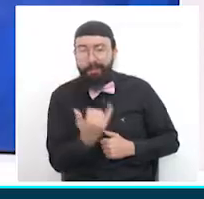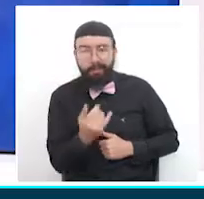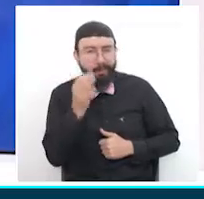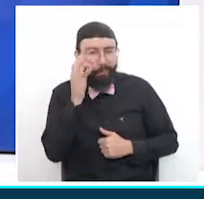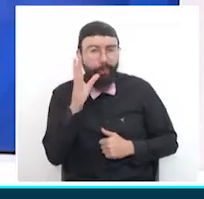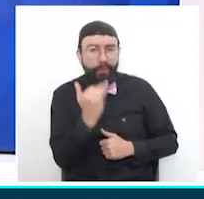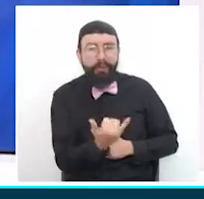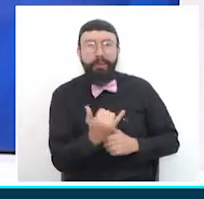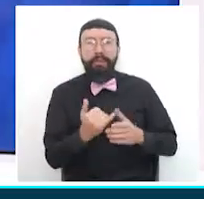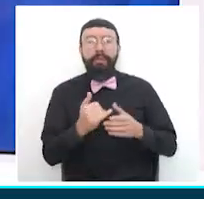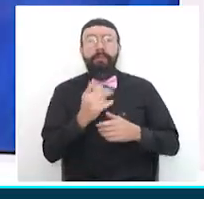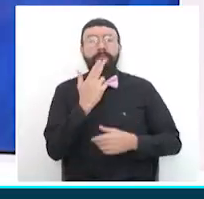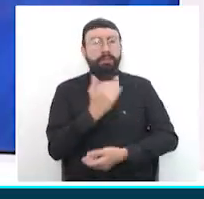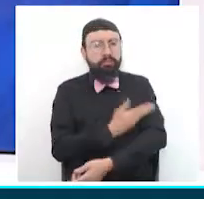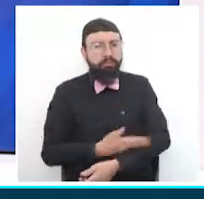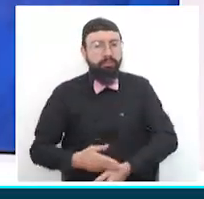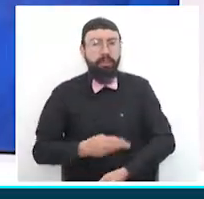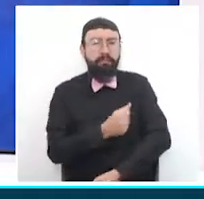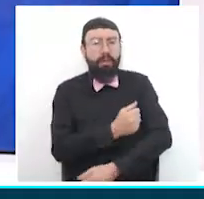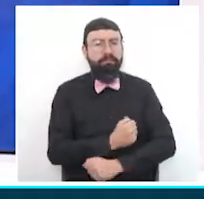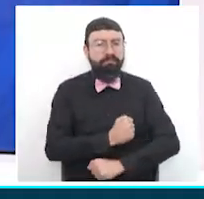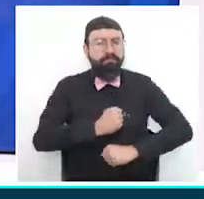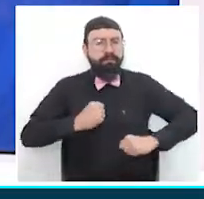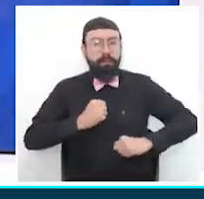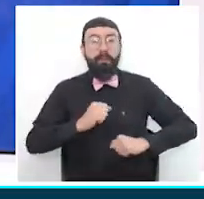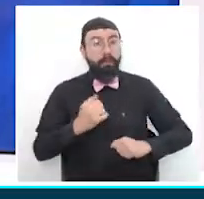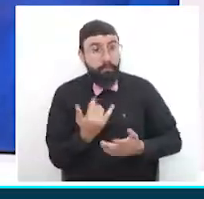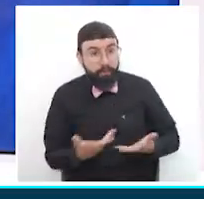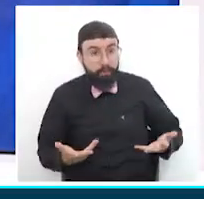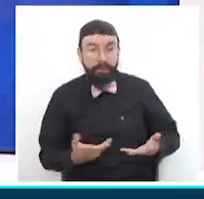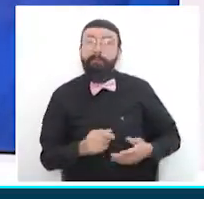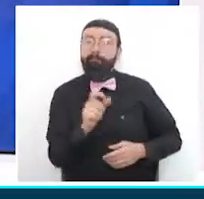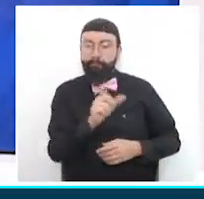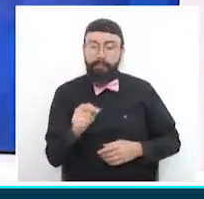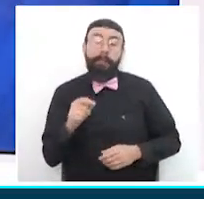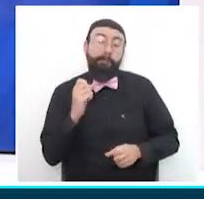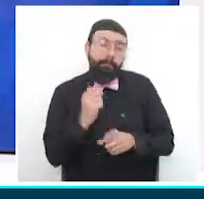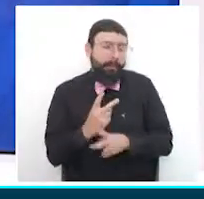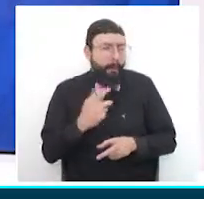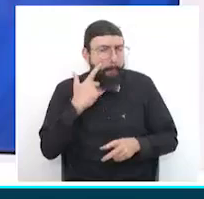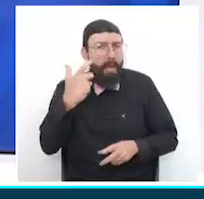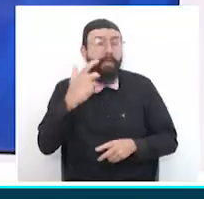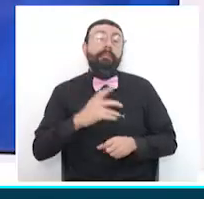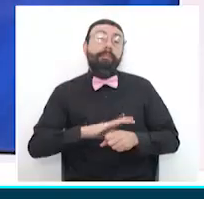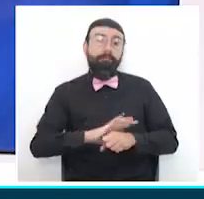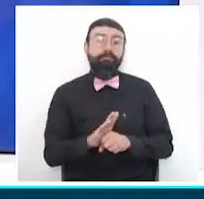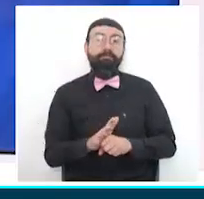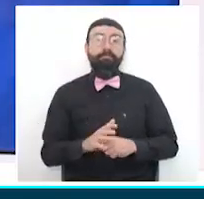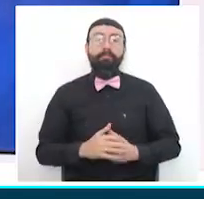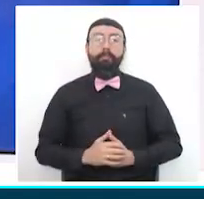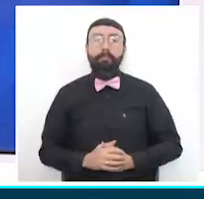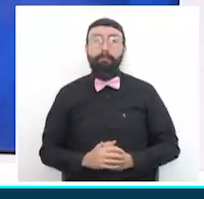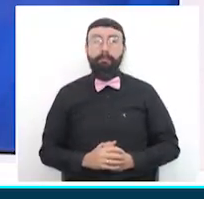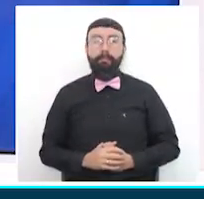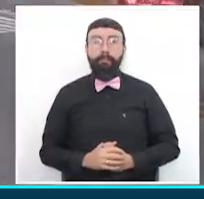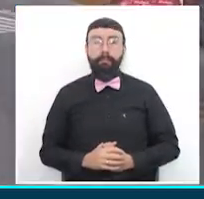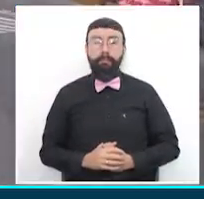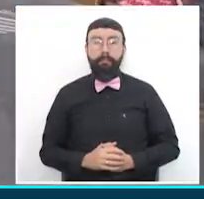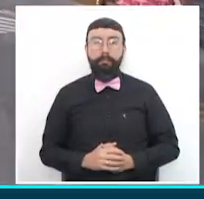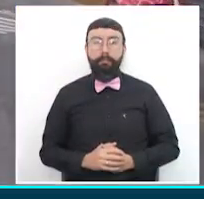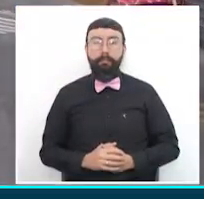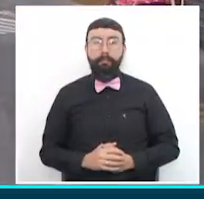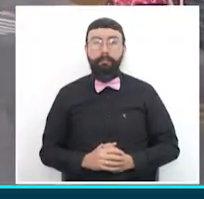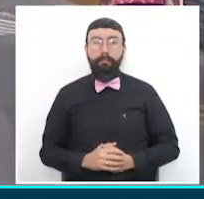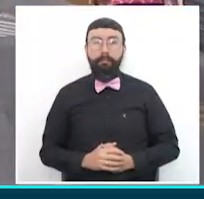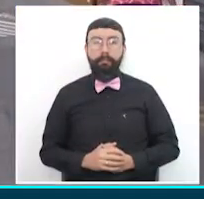De acuerdo con expertos, las personas con estas enfermedades son altamente vulnerables frente a la pandemia del coronavirus. Por lo